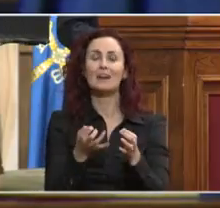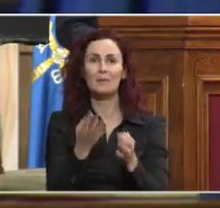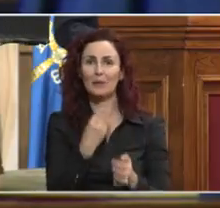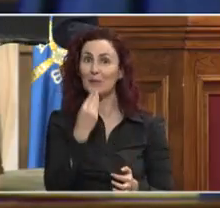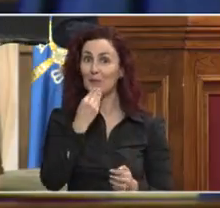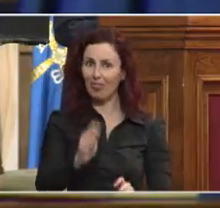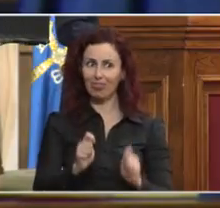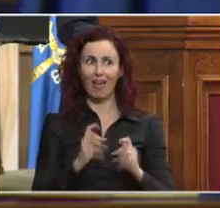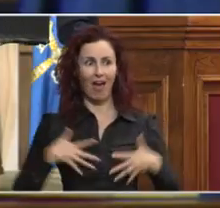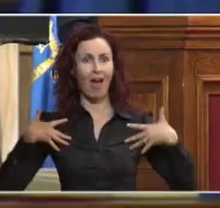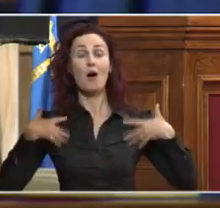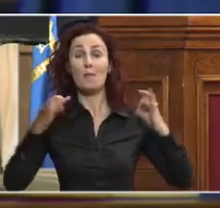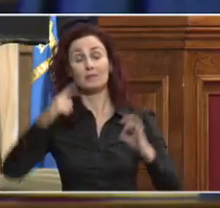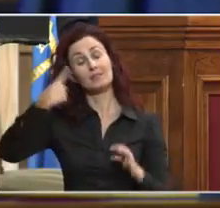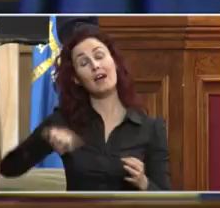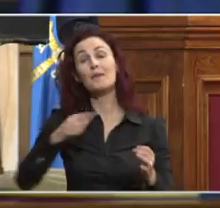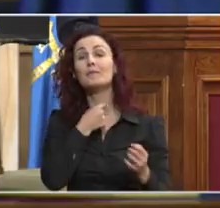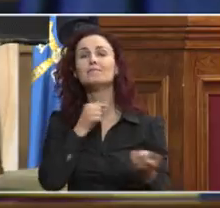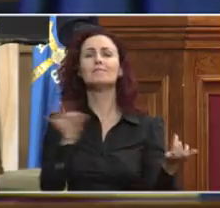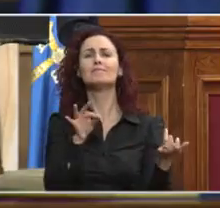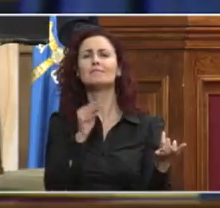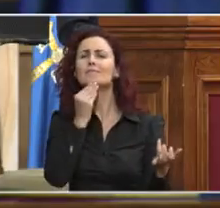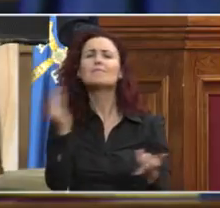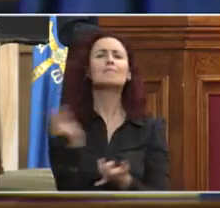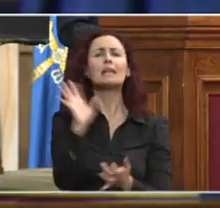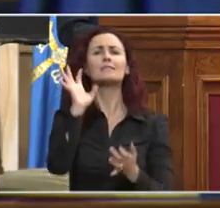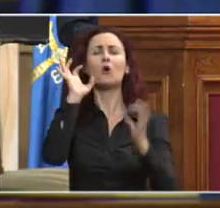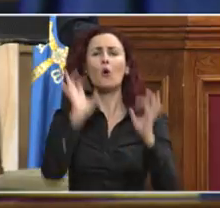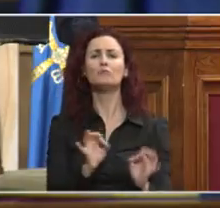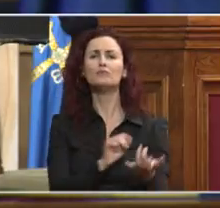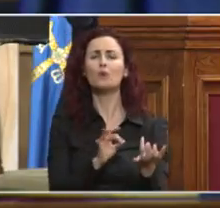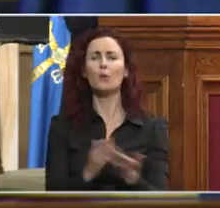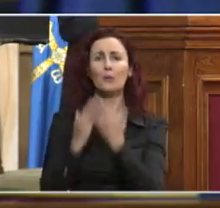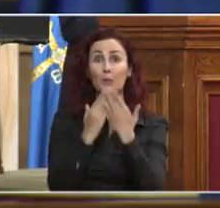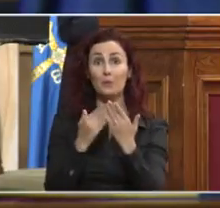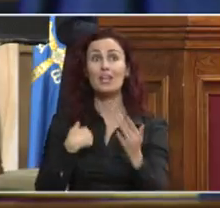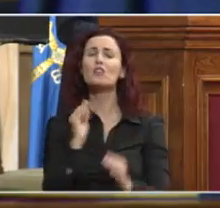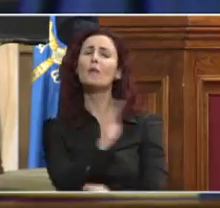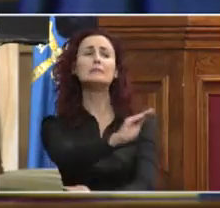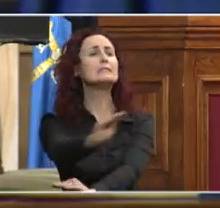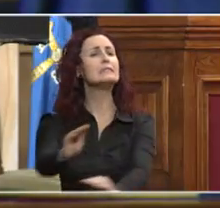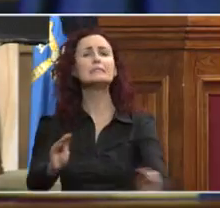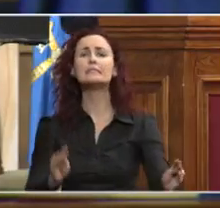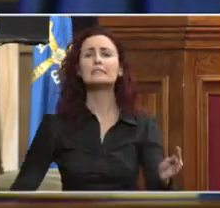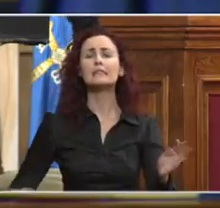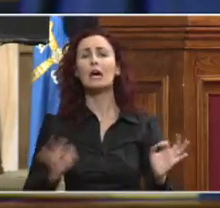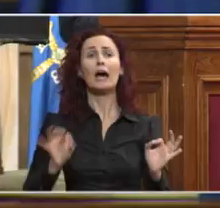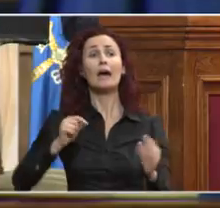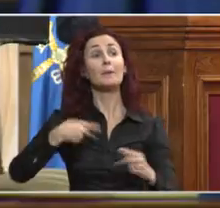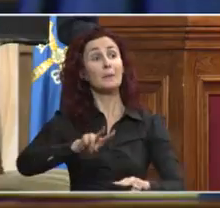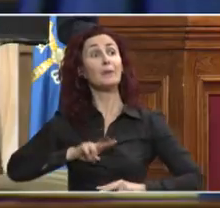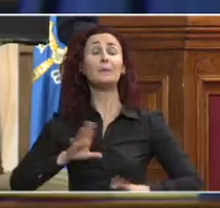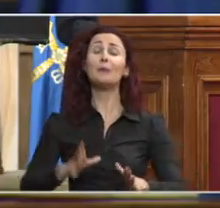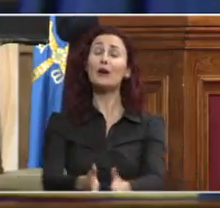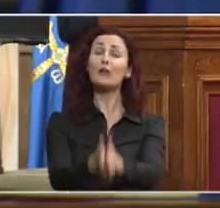maravilla. Ya sabemos que Le Luthier son quizás los más grandes musicólogos de nuestro tiempo. Pero yo pregunto, y quiero que alguien me